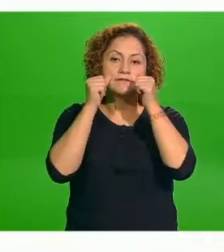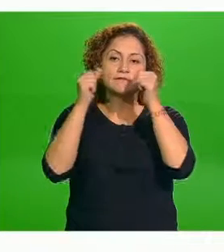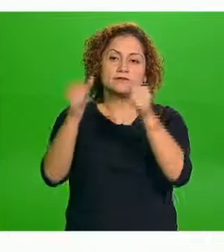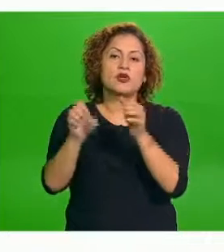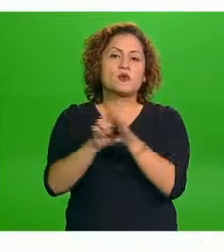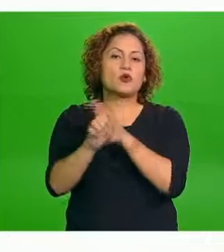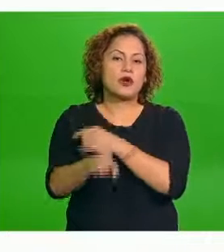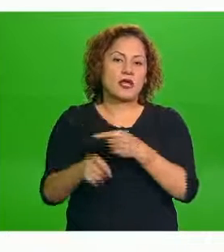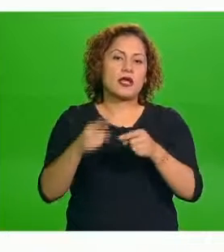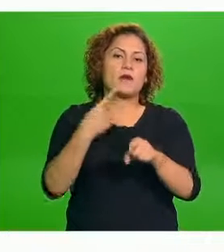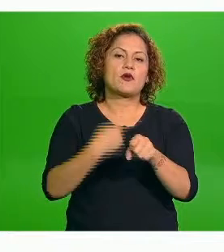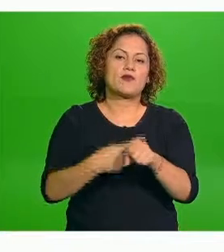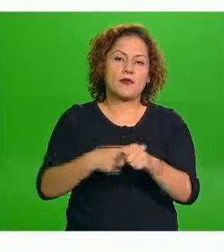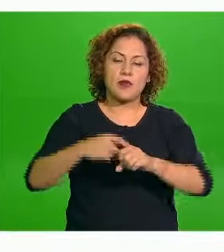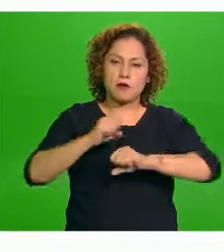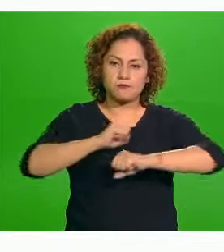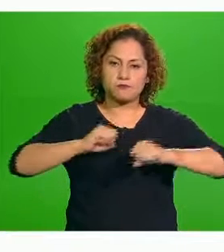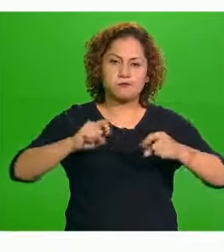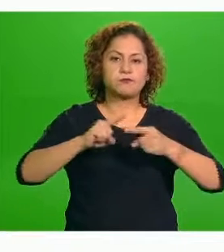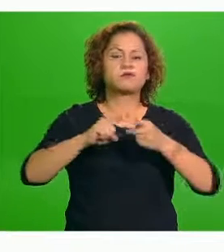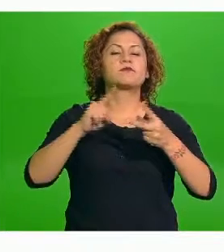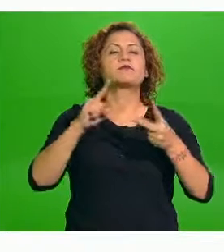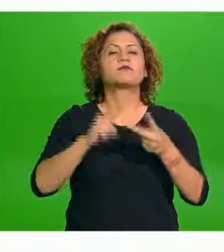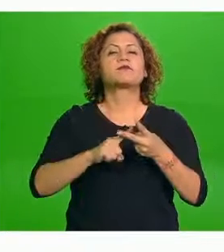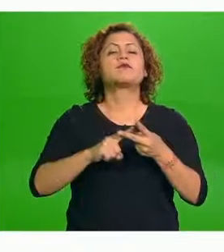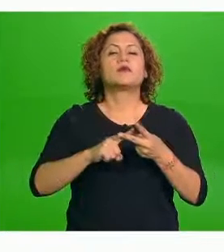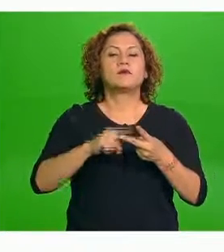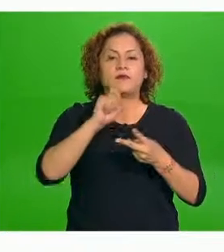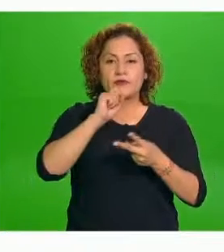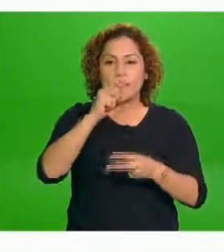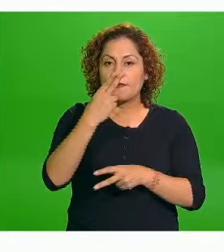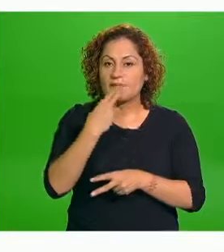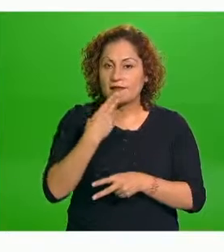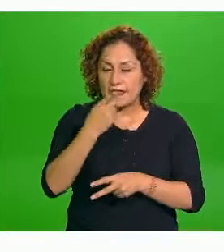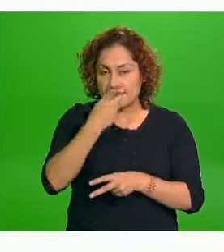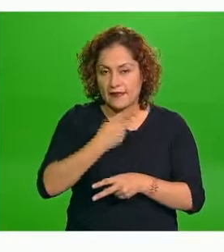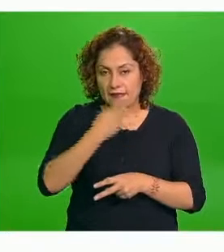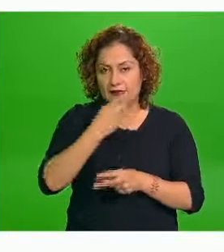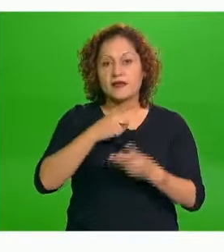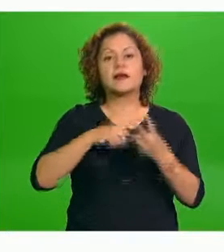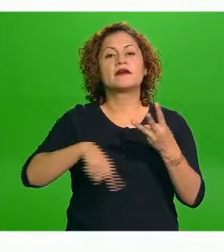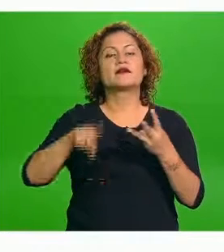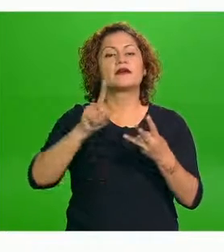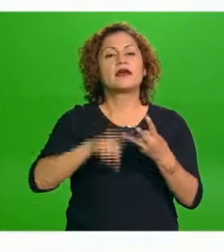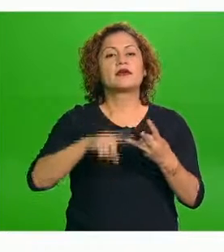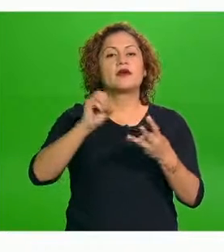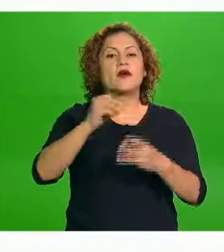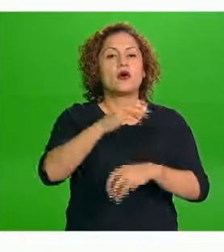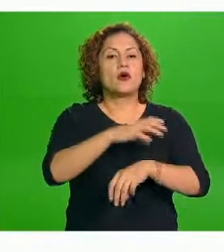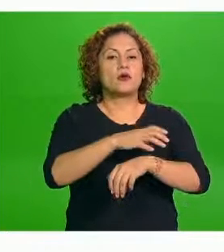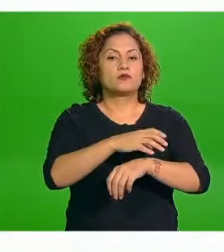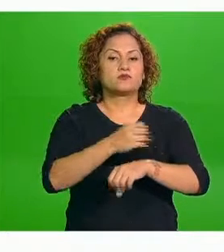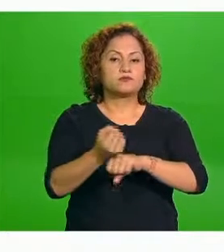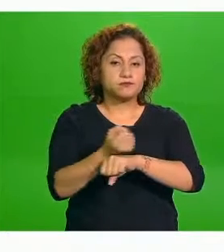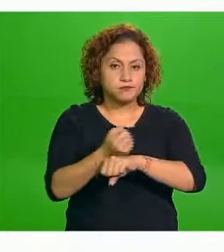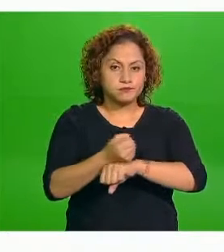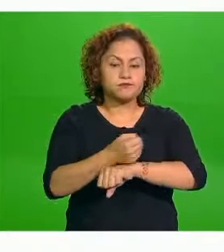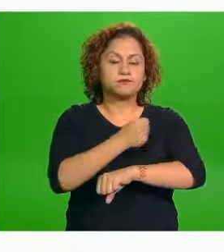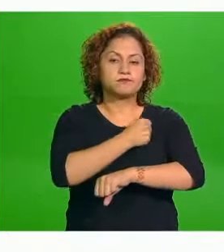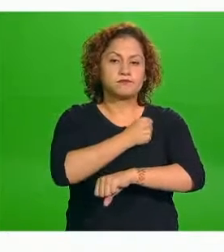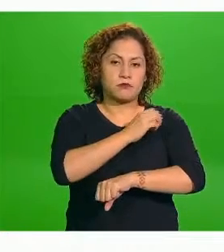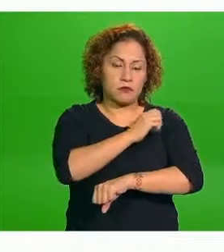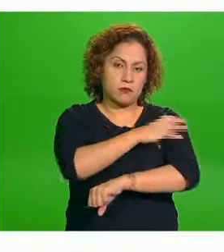sobrepeso, como son la obesidad, como son en su momento la presencia de diabetes e hipertensión arterial, sobre todo cuando estas no se